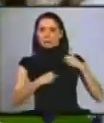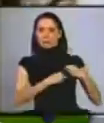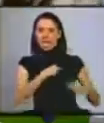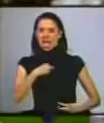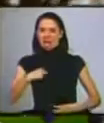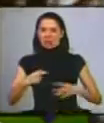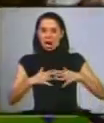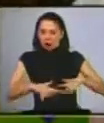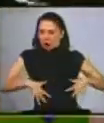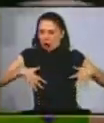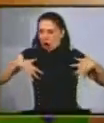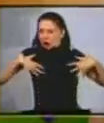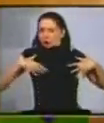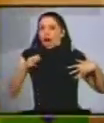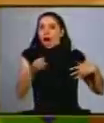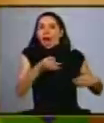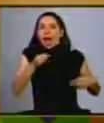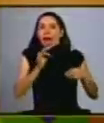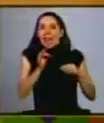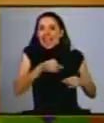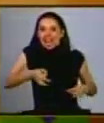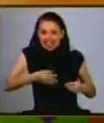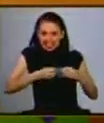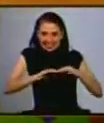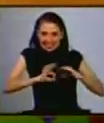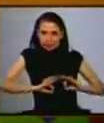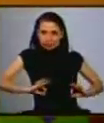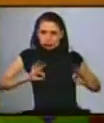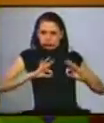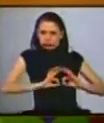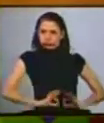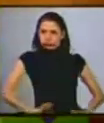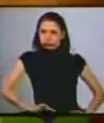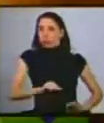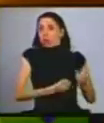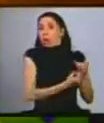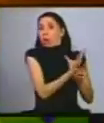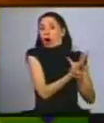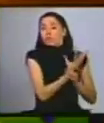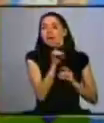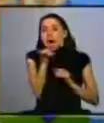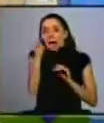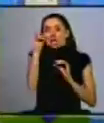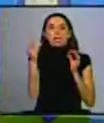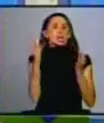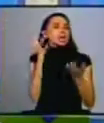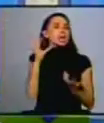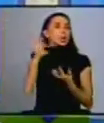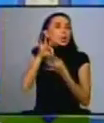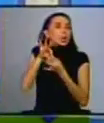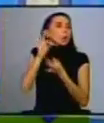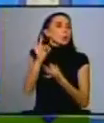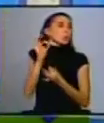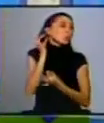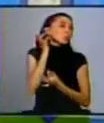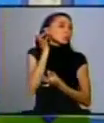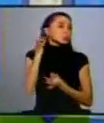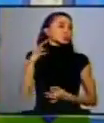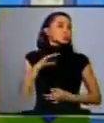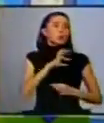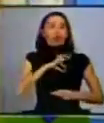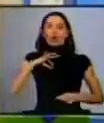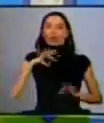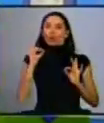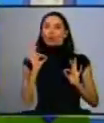pedrería, aplicaciones o lentejuelas que también están muy de moda, debo elegir los complementos en compañía de esta aplicación. Es